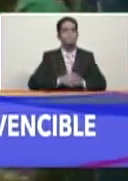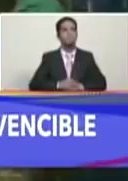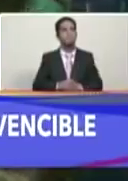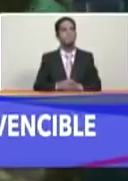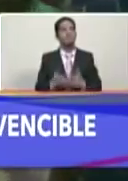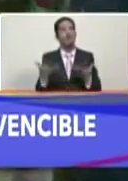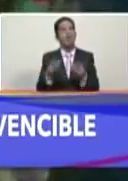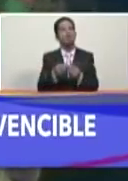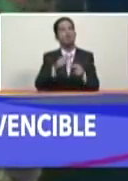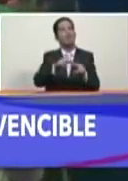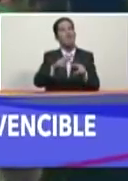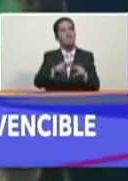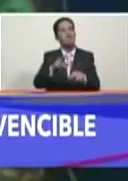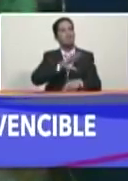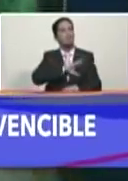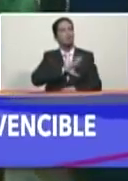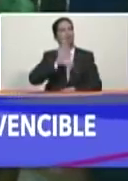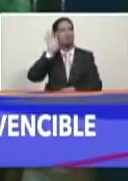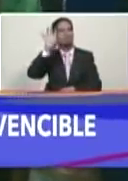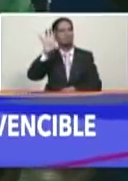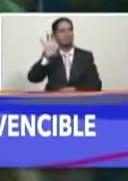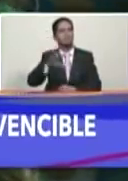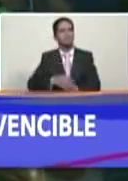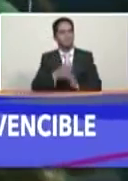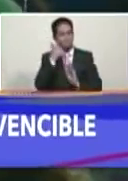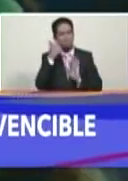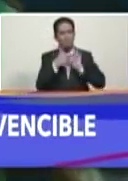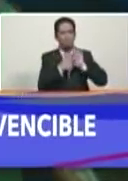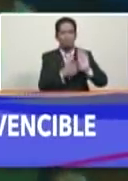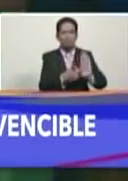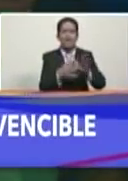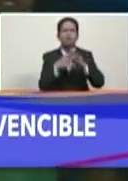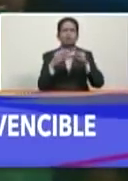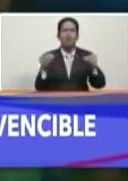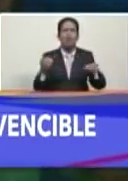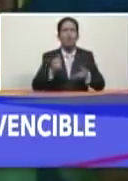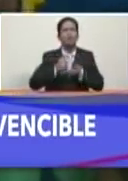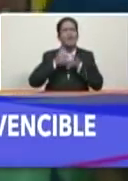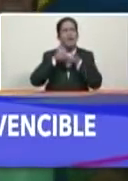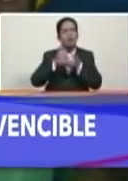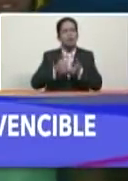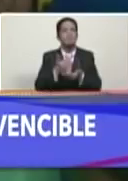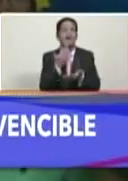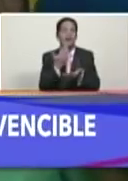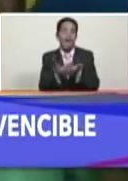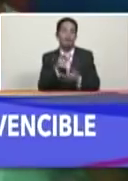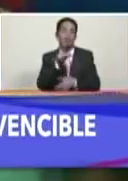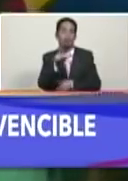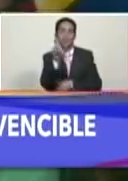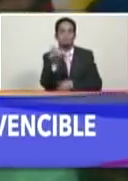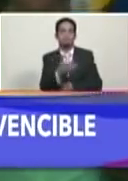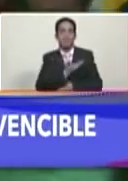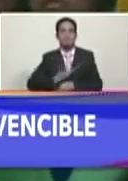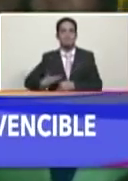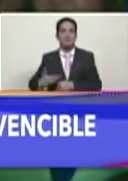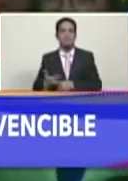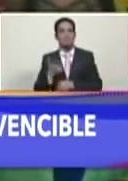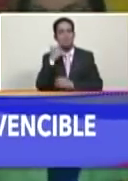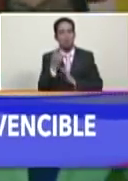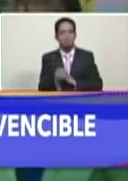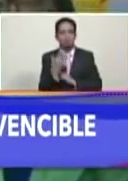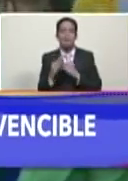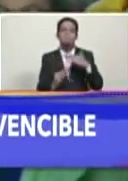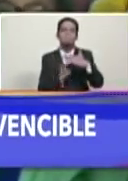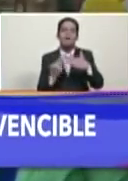Venezuela, y vamos a mostrarle todos los beneficios. Gracias a usted, presidente, por haber creado esta gran